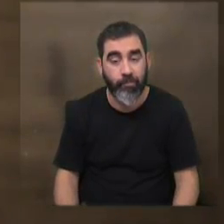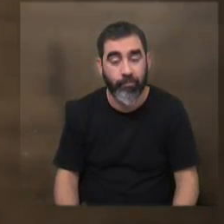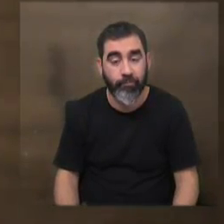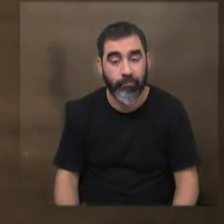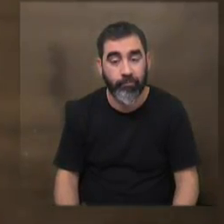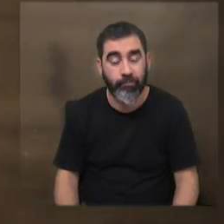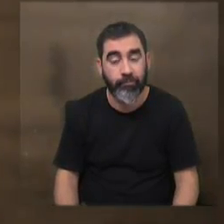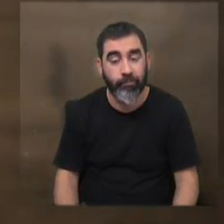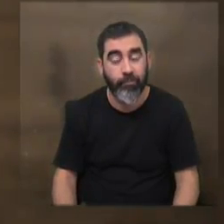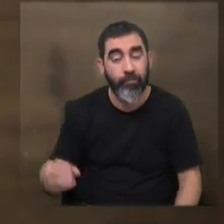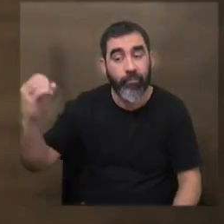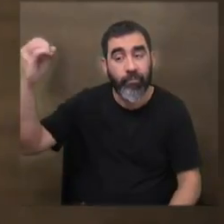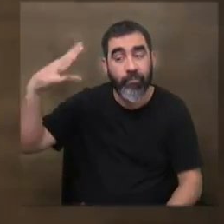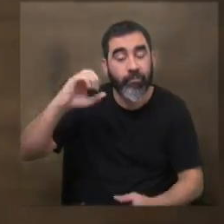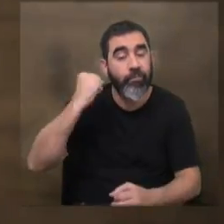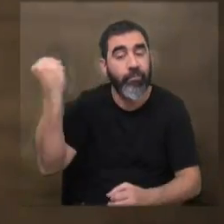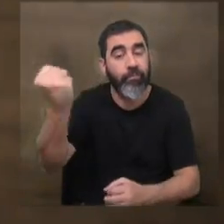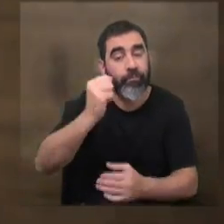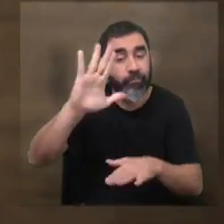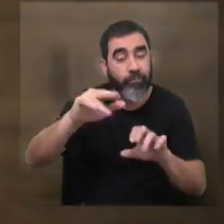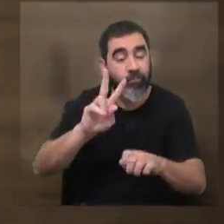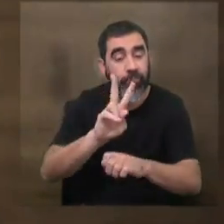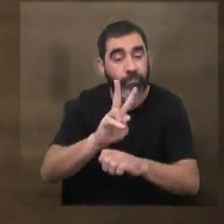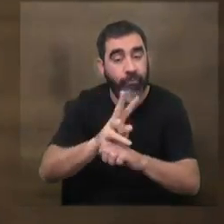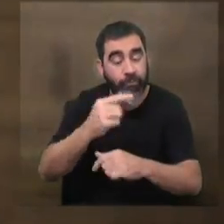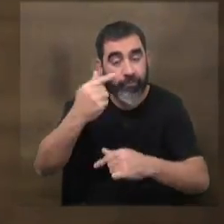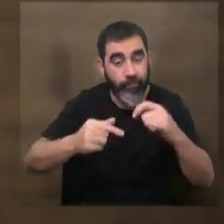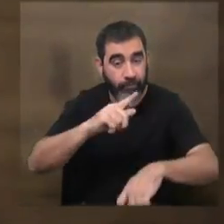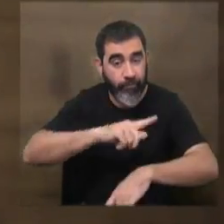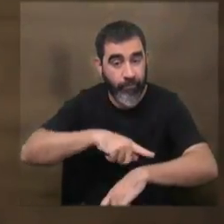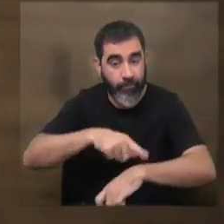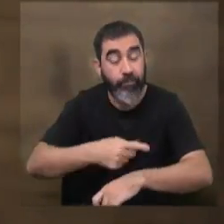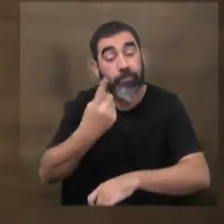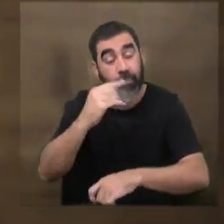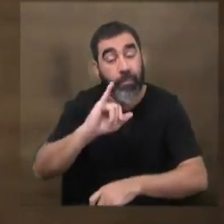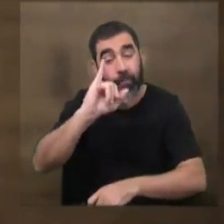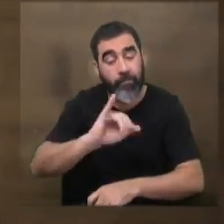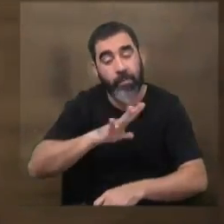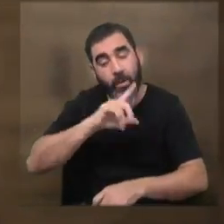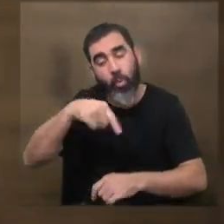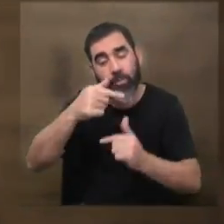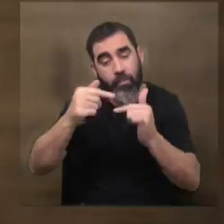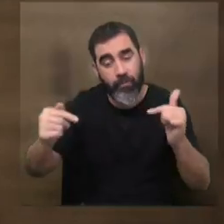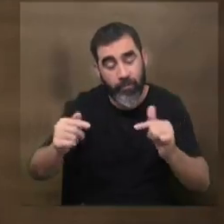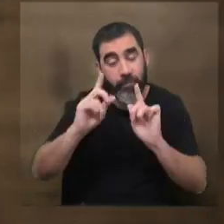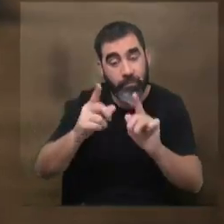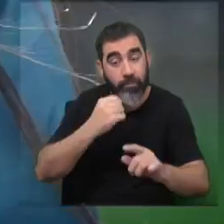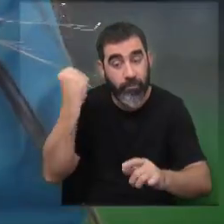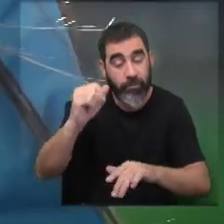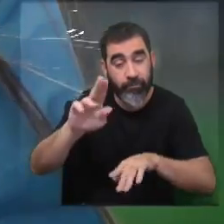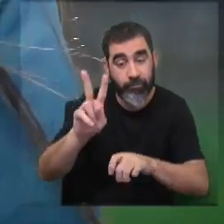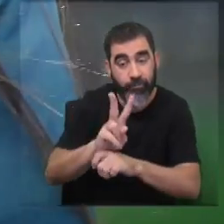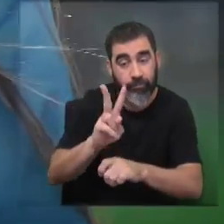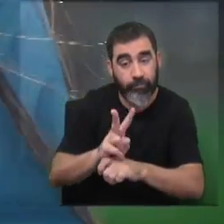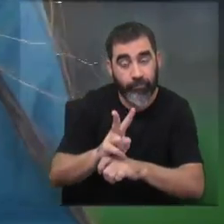La luz es el principal sincronizador del sistema circadiano. Sin embargo, hemos visto que hay otros factores que inciden, que modulan